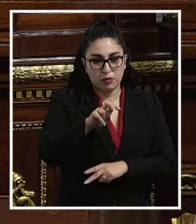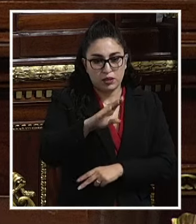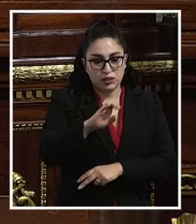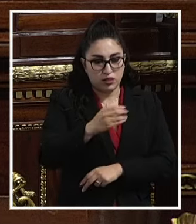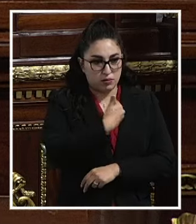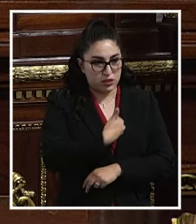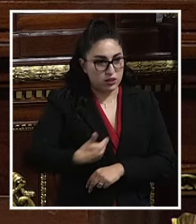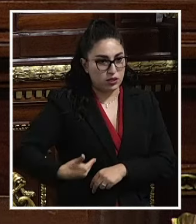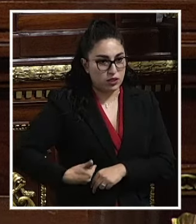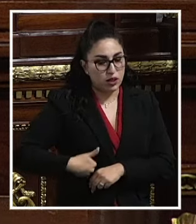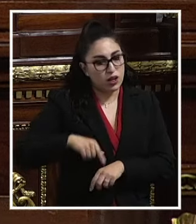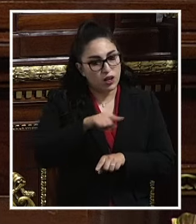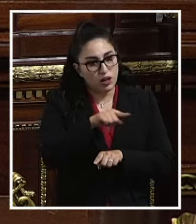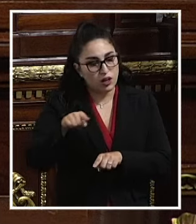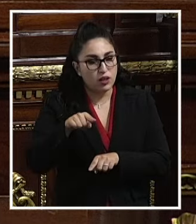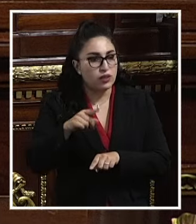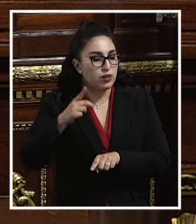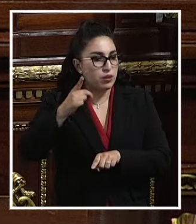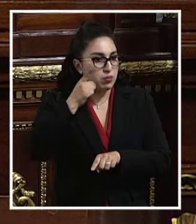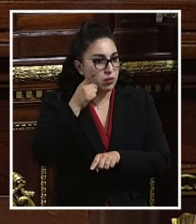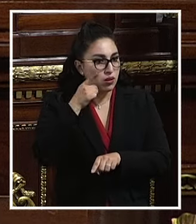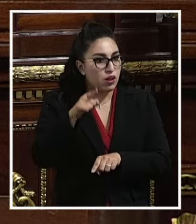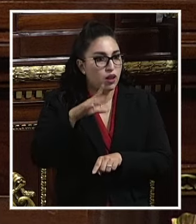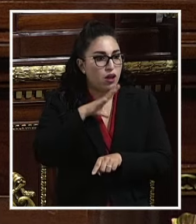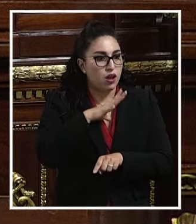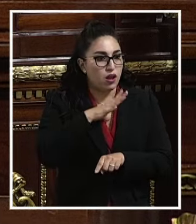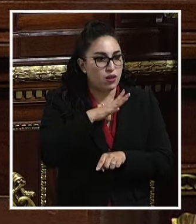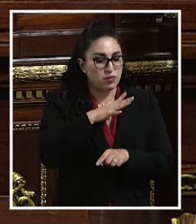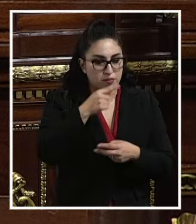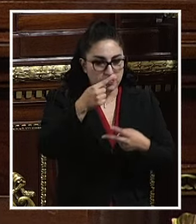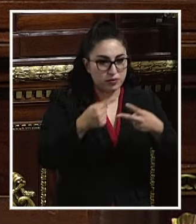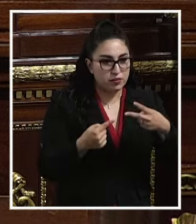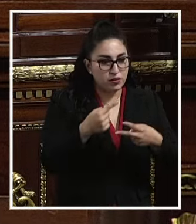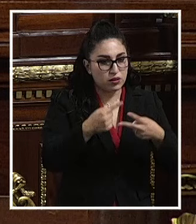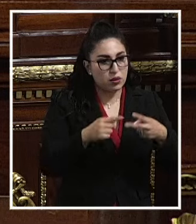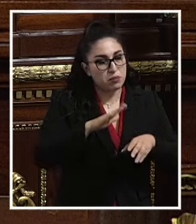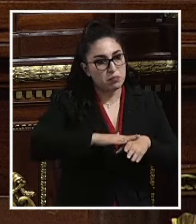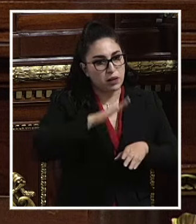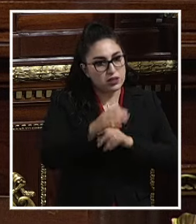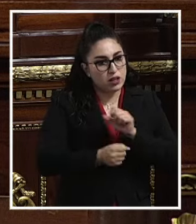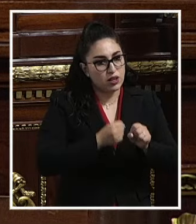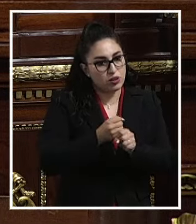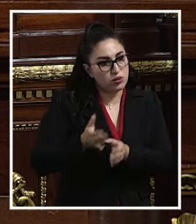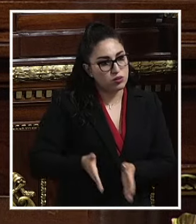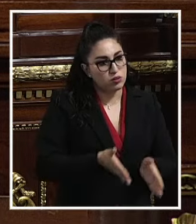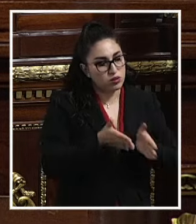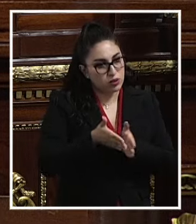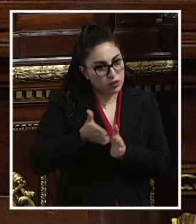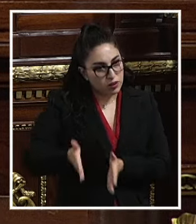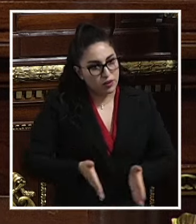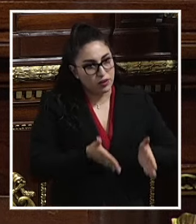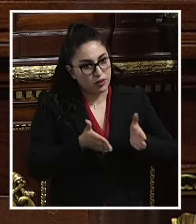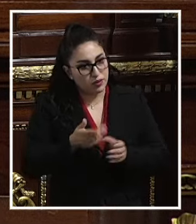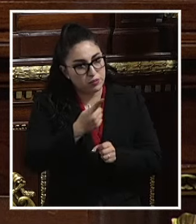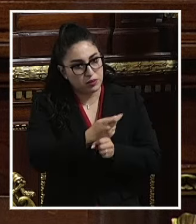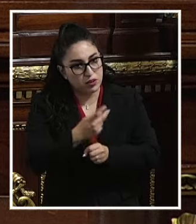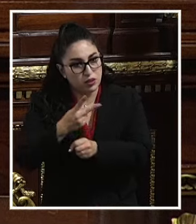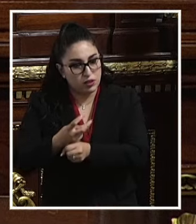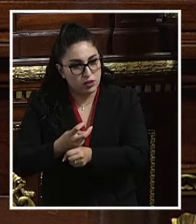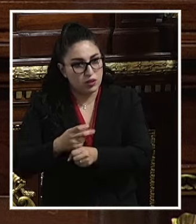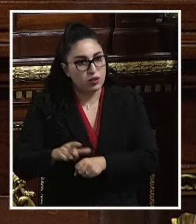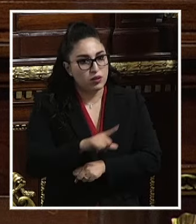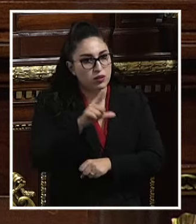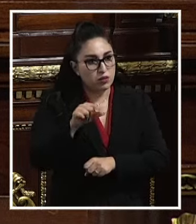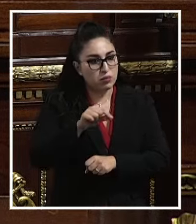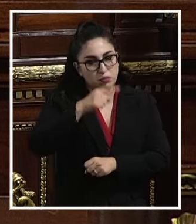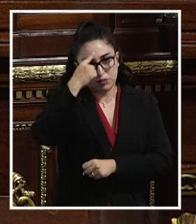y los diputados electos que cuenten con las dos siguientes mayores antigüedades, procurando reflejar la pluralidad